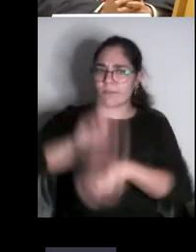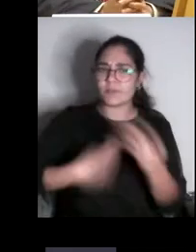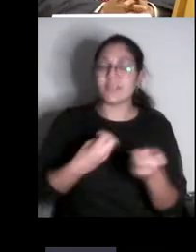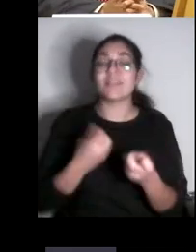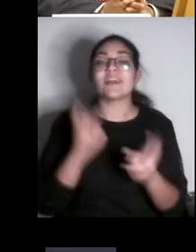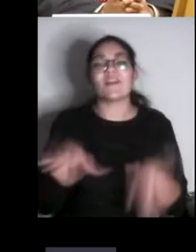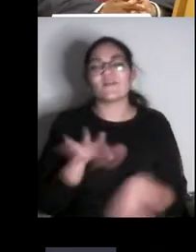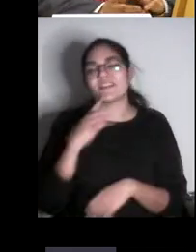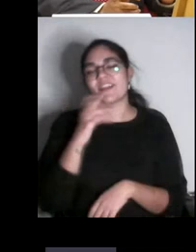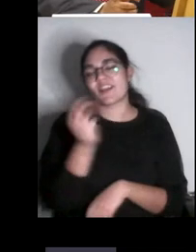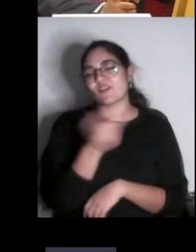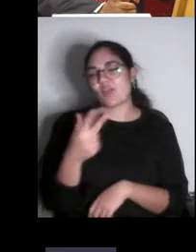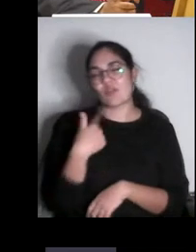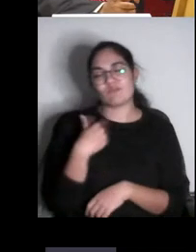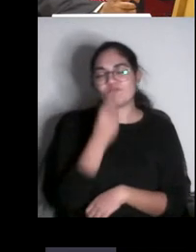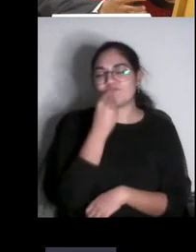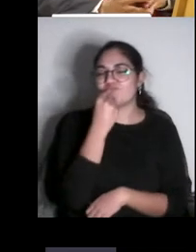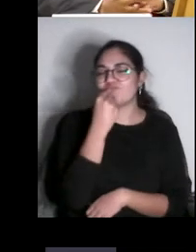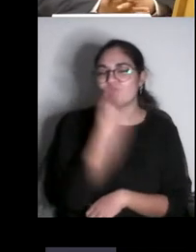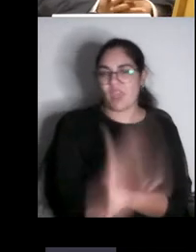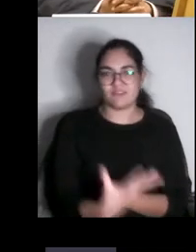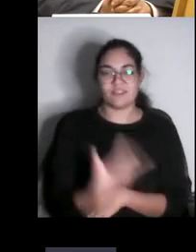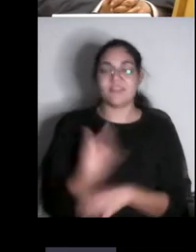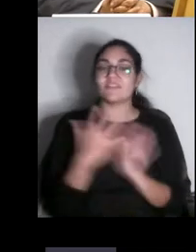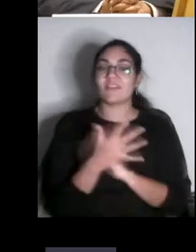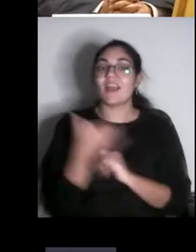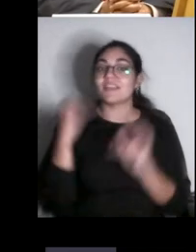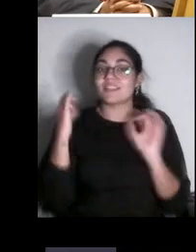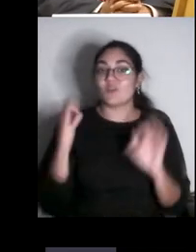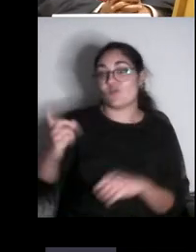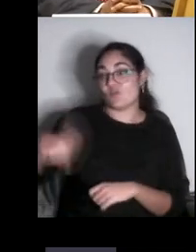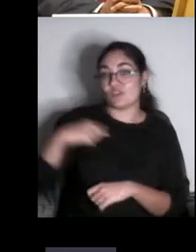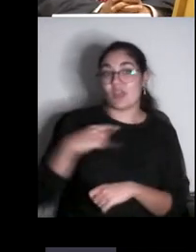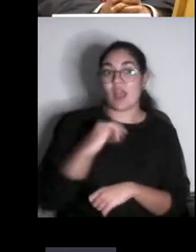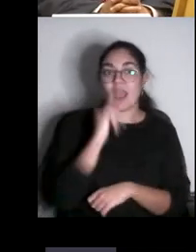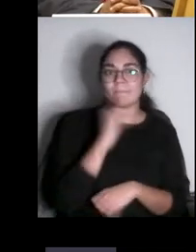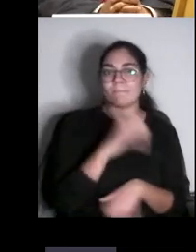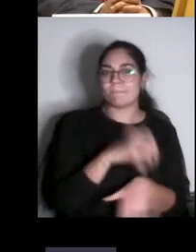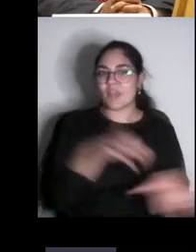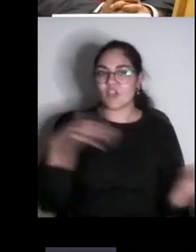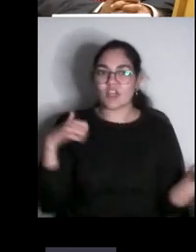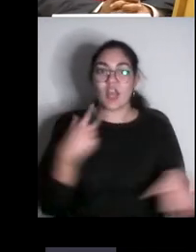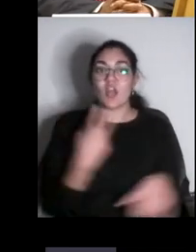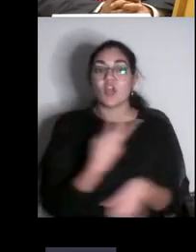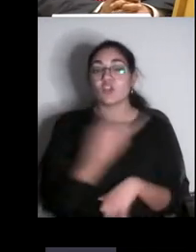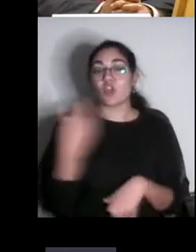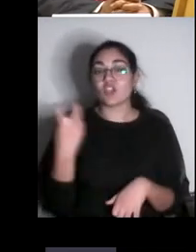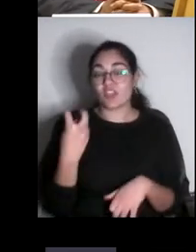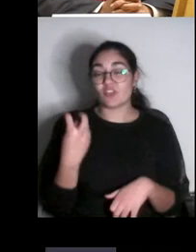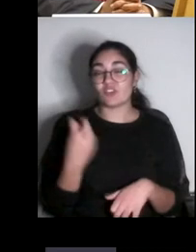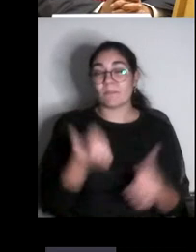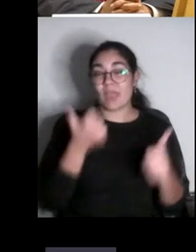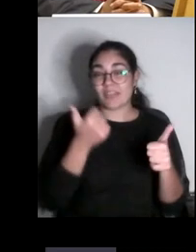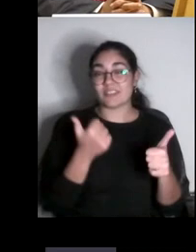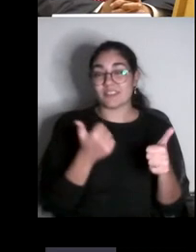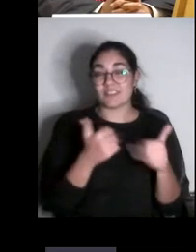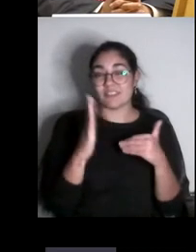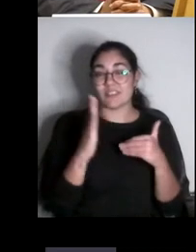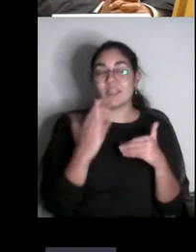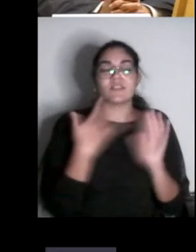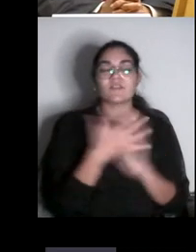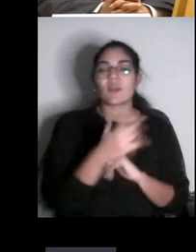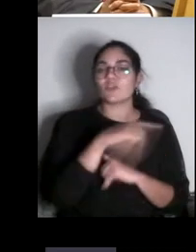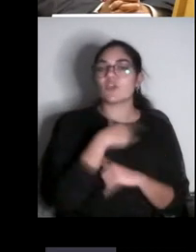228 docentes, como decía al principio, habéis obtenido excelente. Es un 39% del total de las